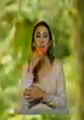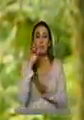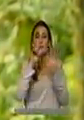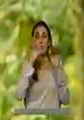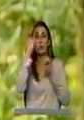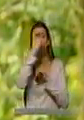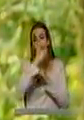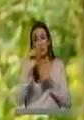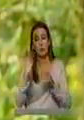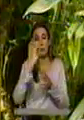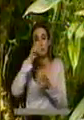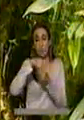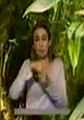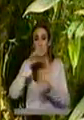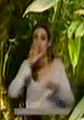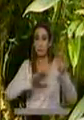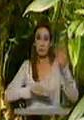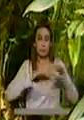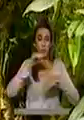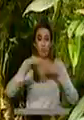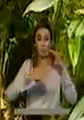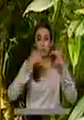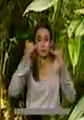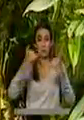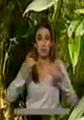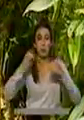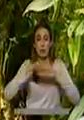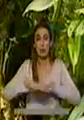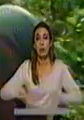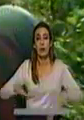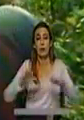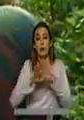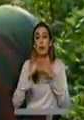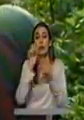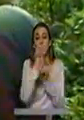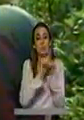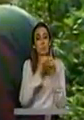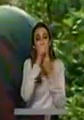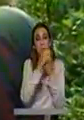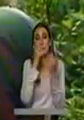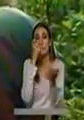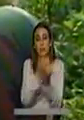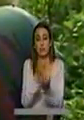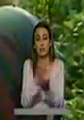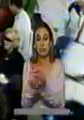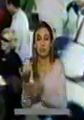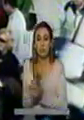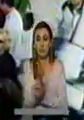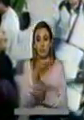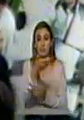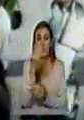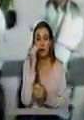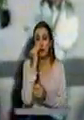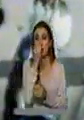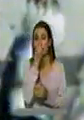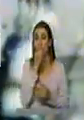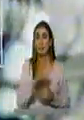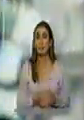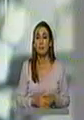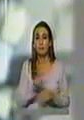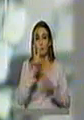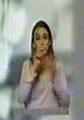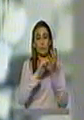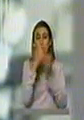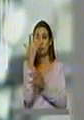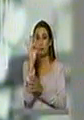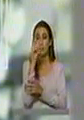de los ingresos producto de las exportaciones de bienes y servicios, como lo son el banano, camarón, atún y flores. En 2018,